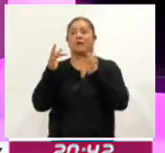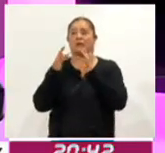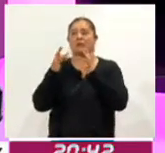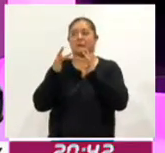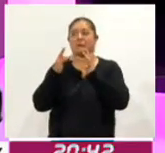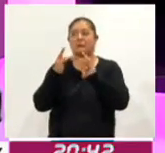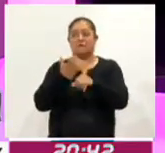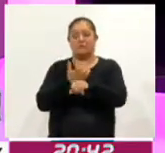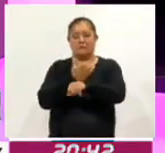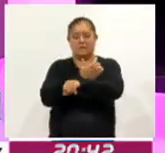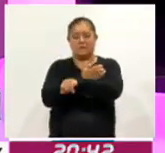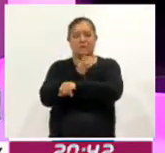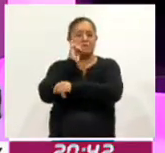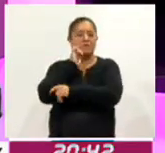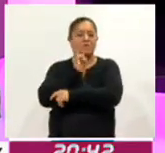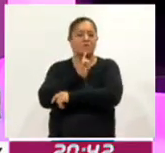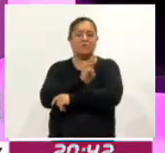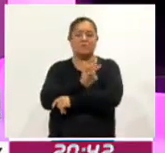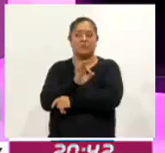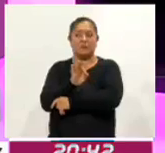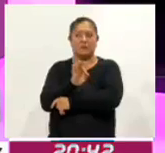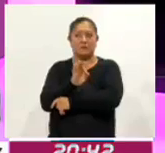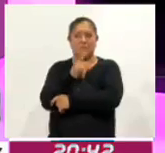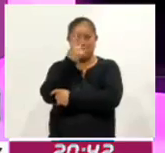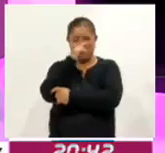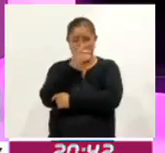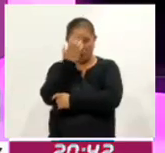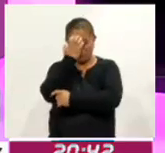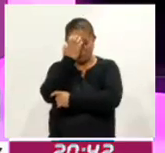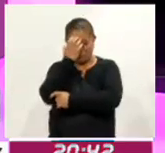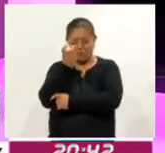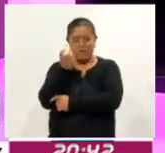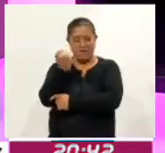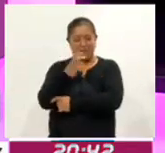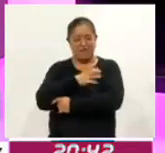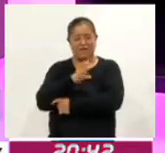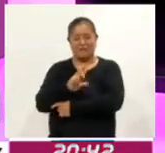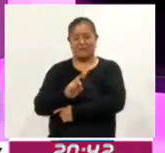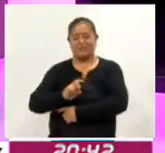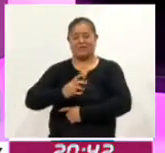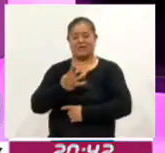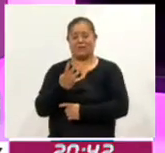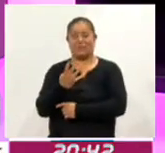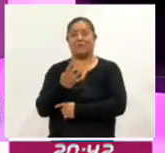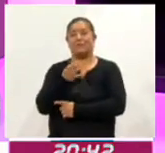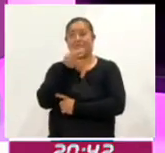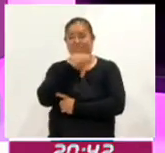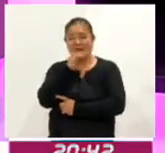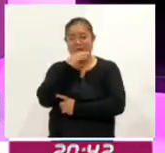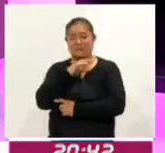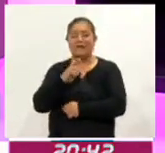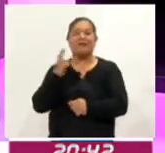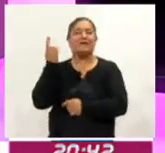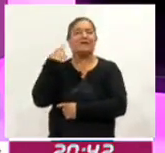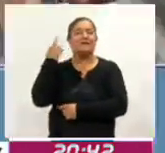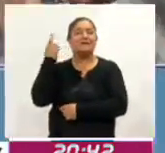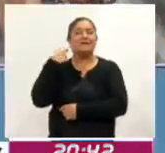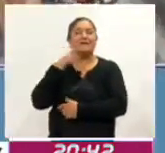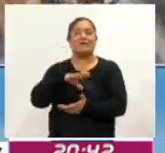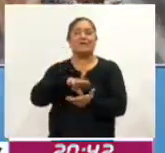bueno, seguir conociendo cómo está el ambiente allá en este 34 aniversario de Radio Calpulalpan. Adelante,